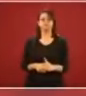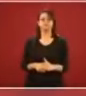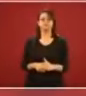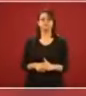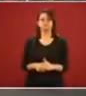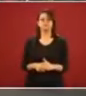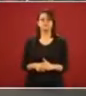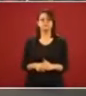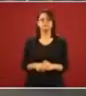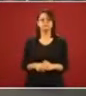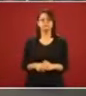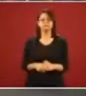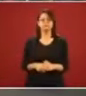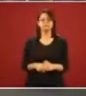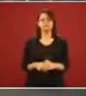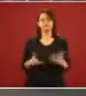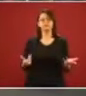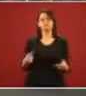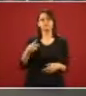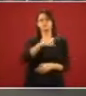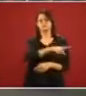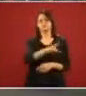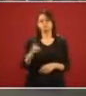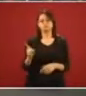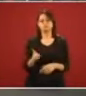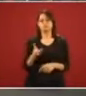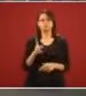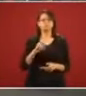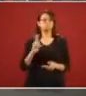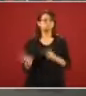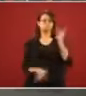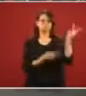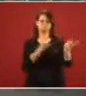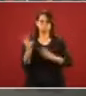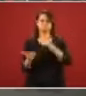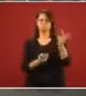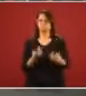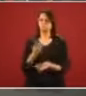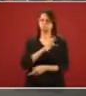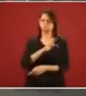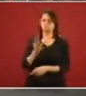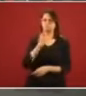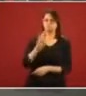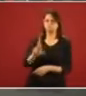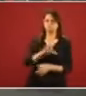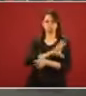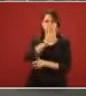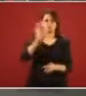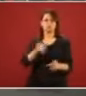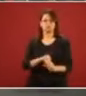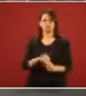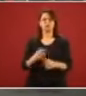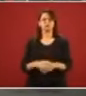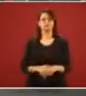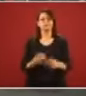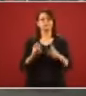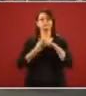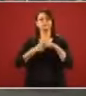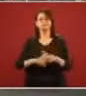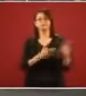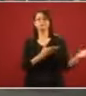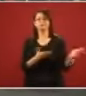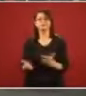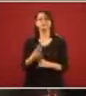hay respuestas a todo lo que ustedes planteen, si les parece. Entonces, empezamos con Ricardo.